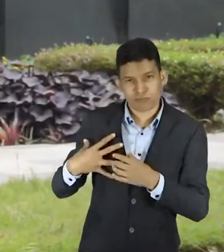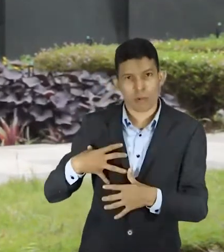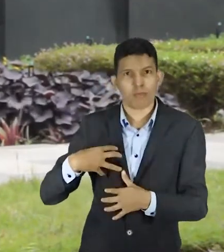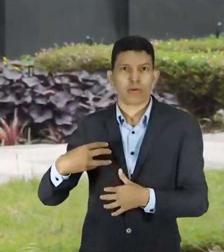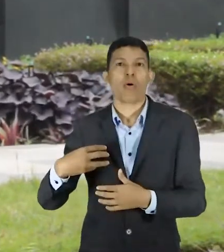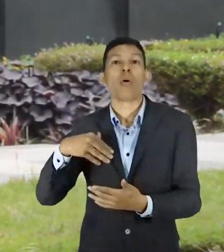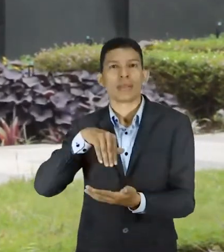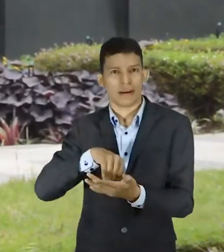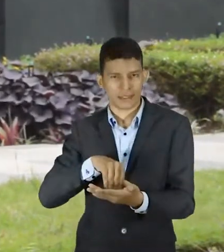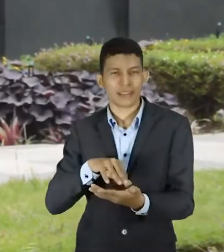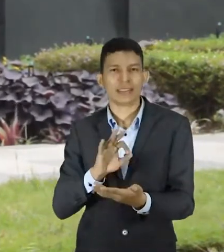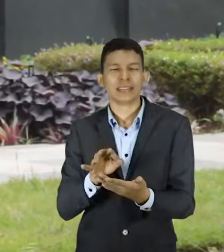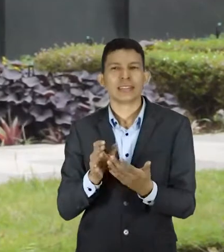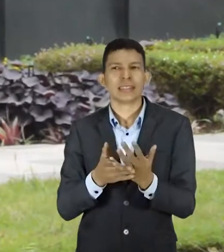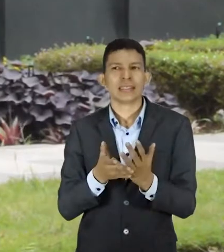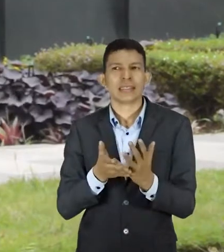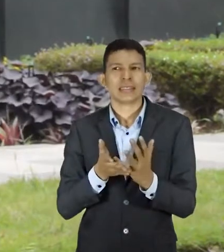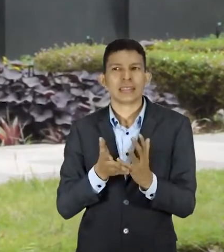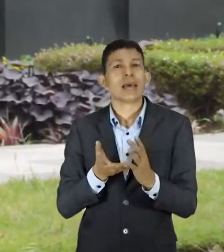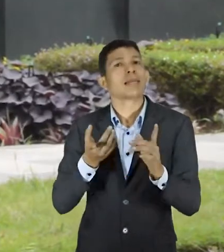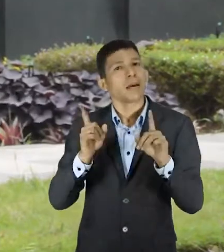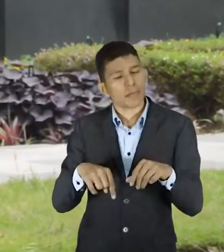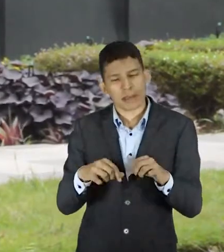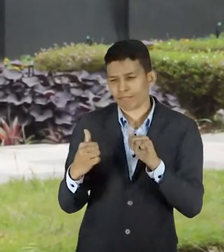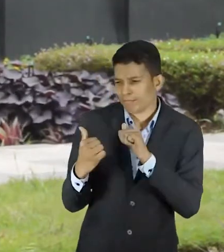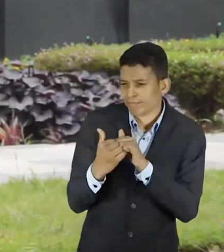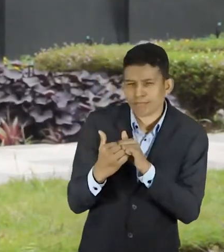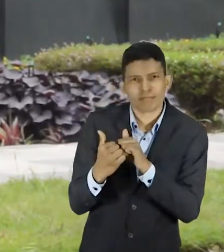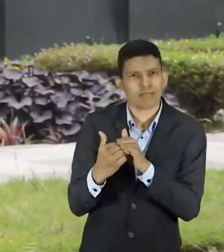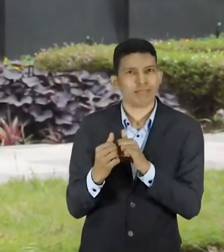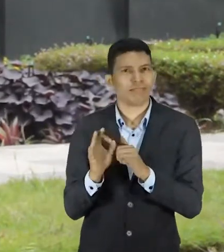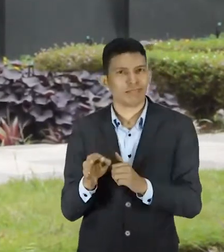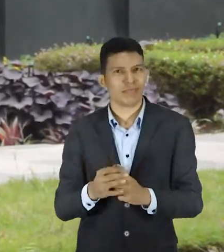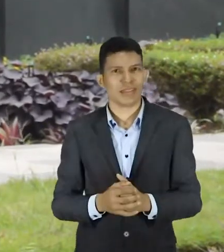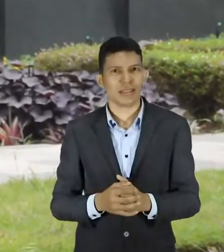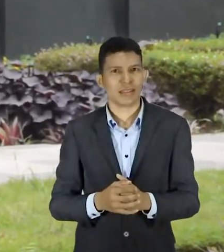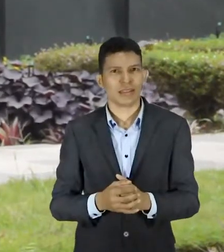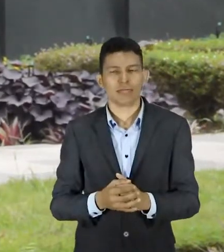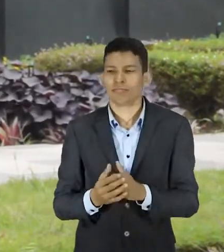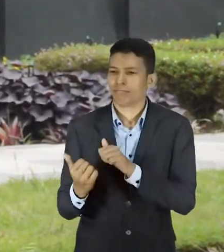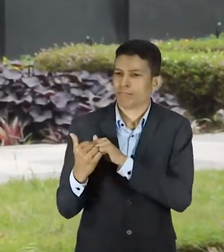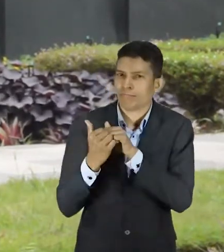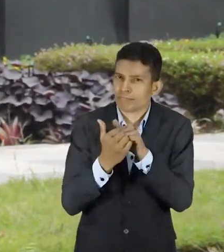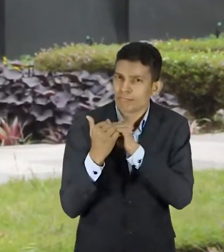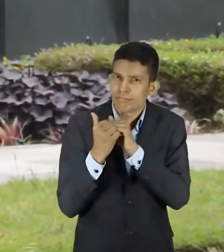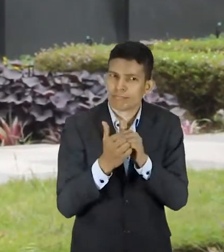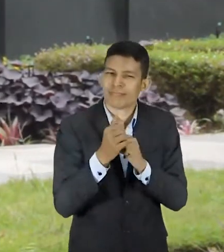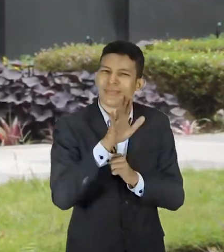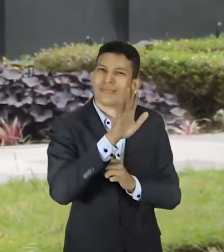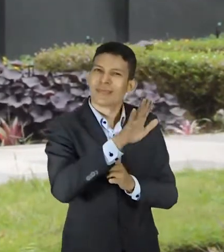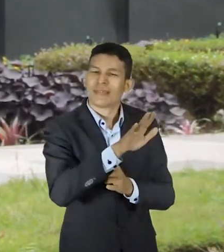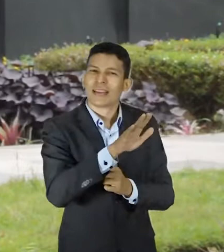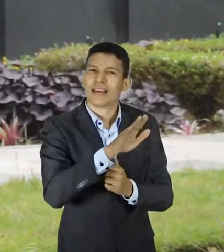de la reconstrucción, perdón, del seno, también está allí conmigo. Entonces va conmigo